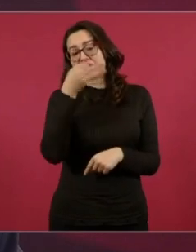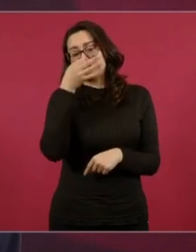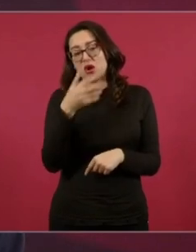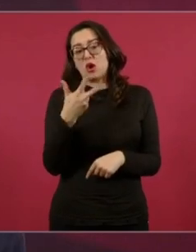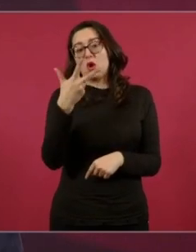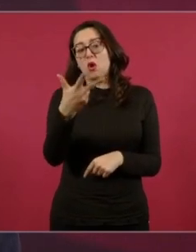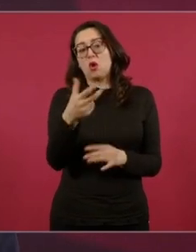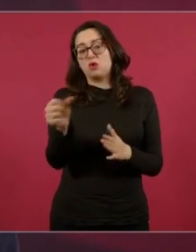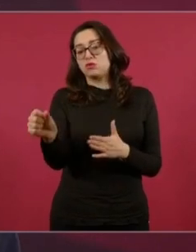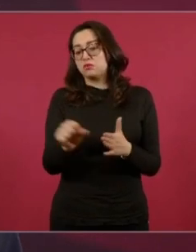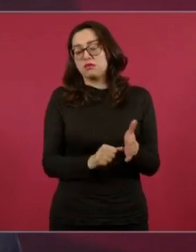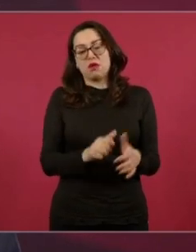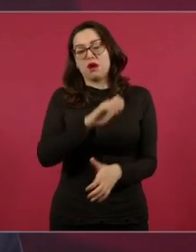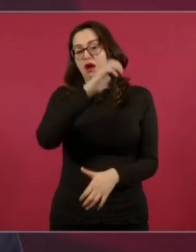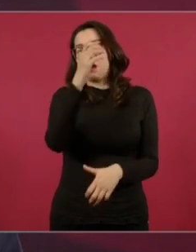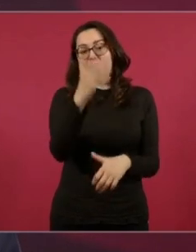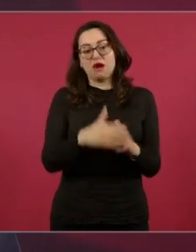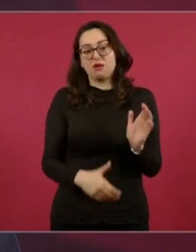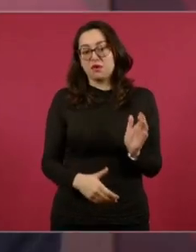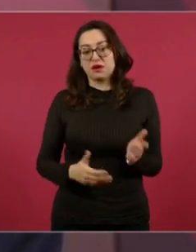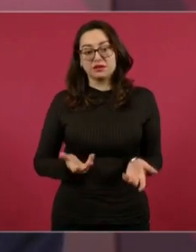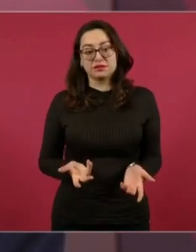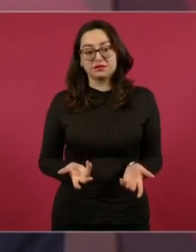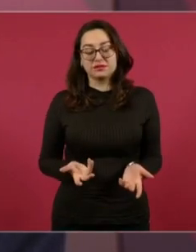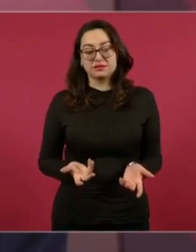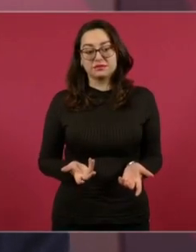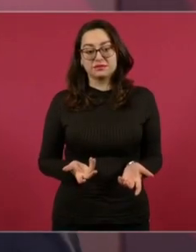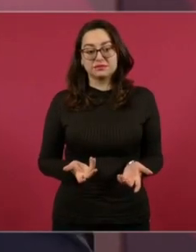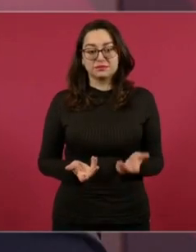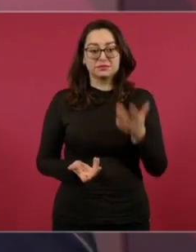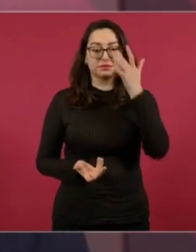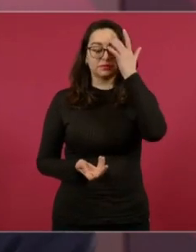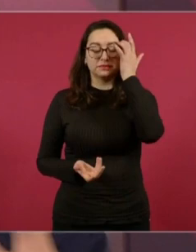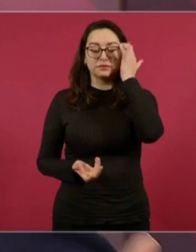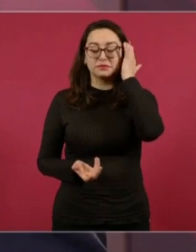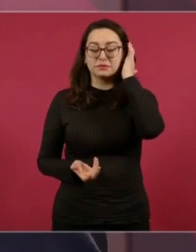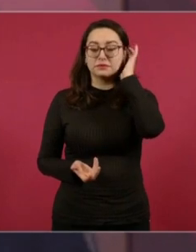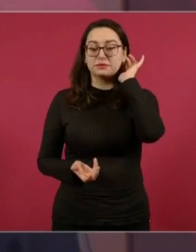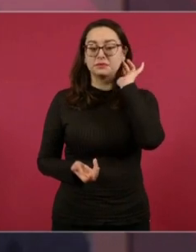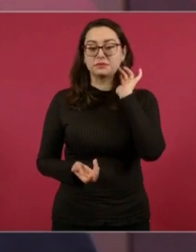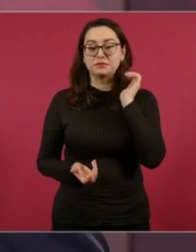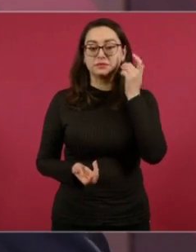8 meses y unos días, y estamos